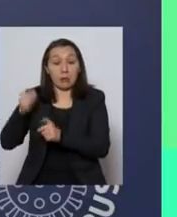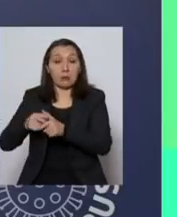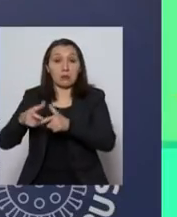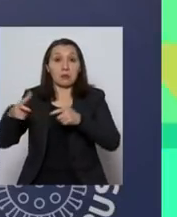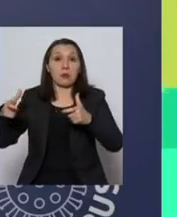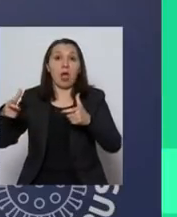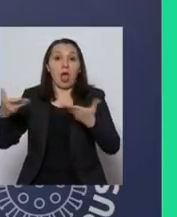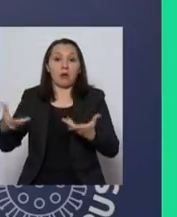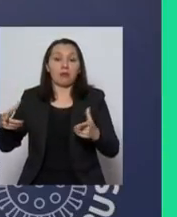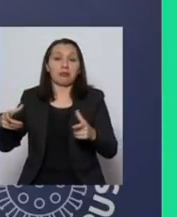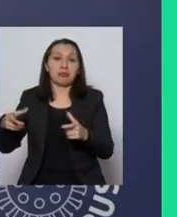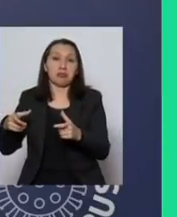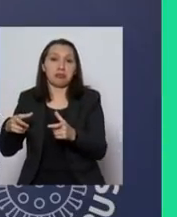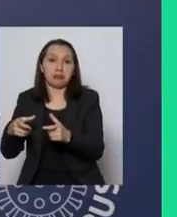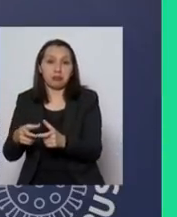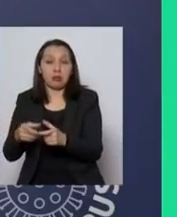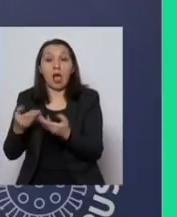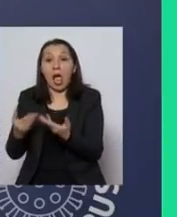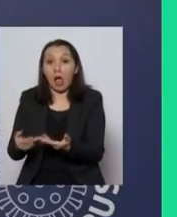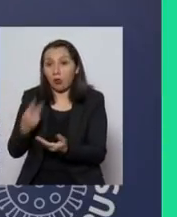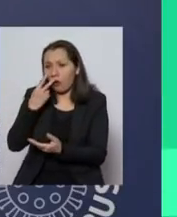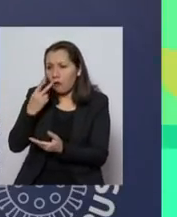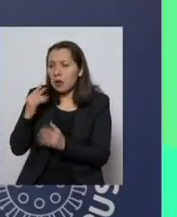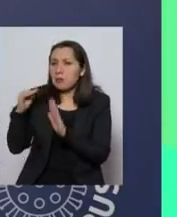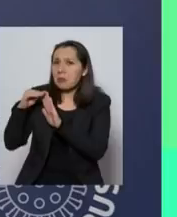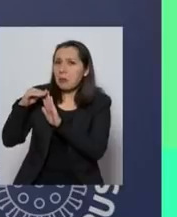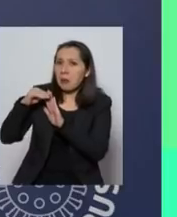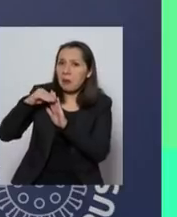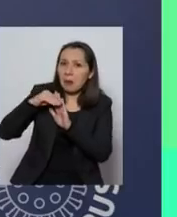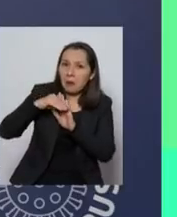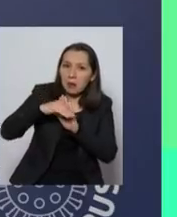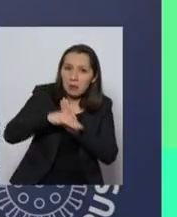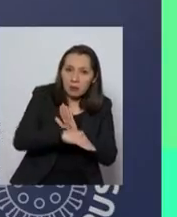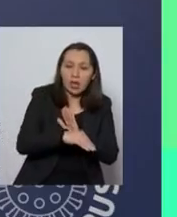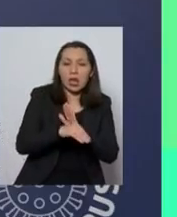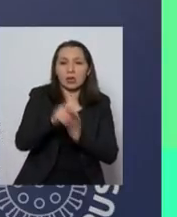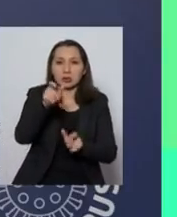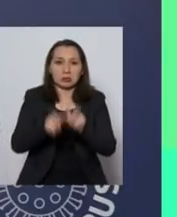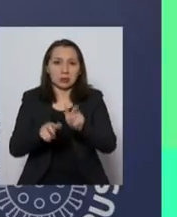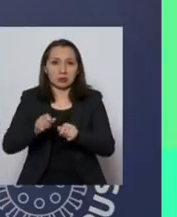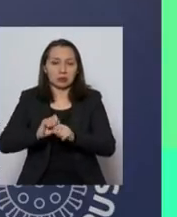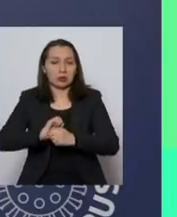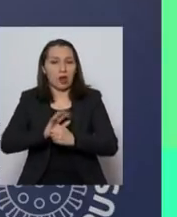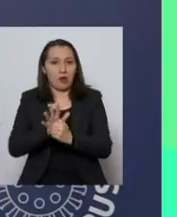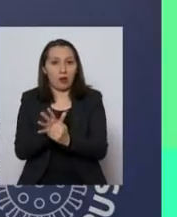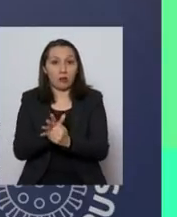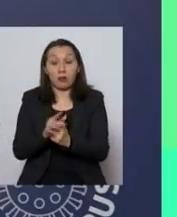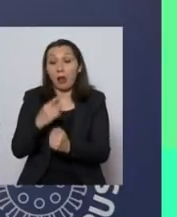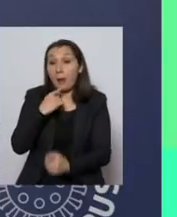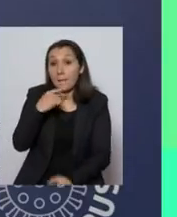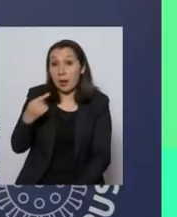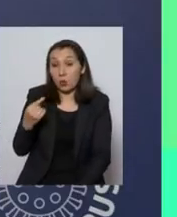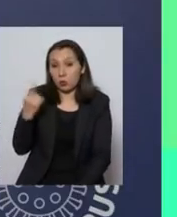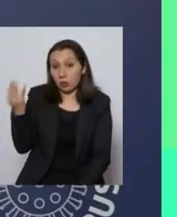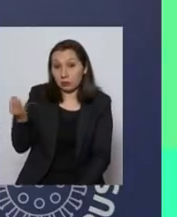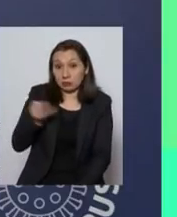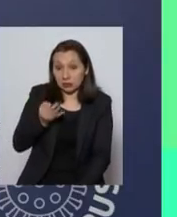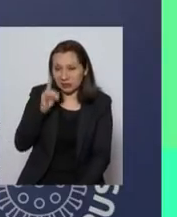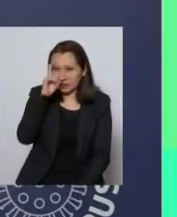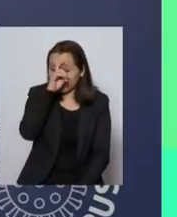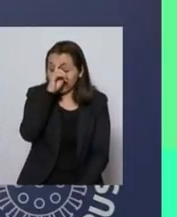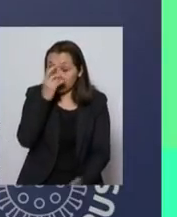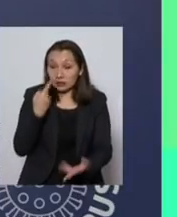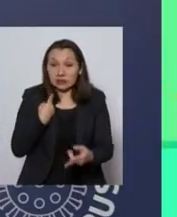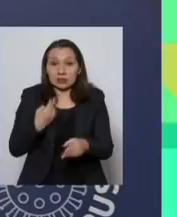la situación, como se sabe, ha ido en disminución. La pregunta es difícil, y lo que se ha